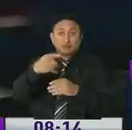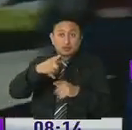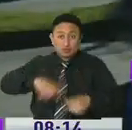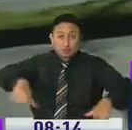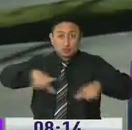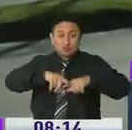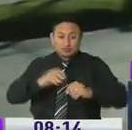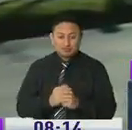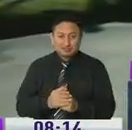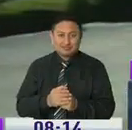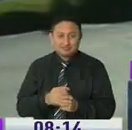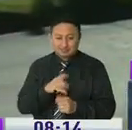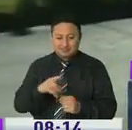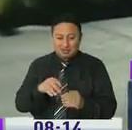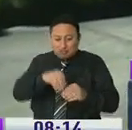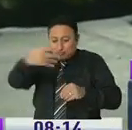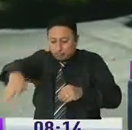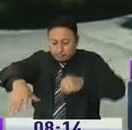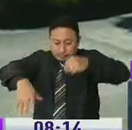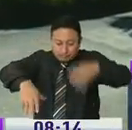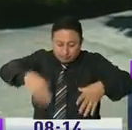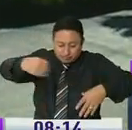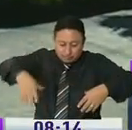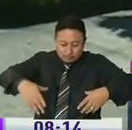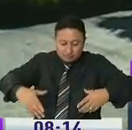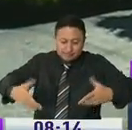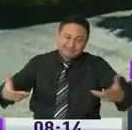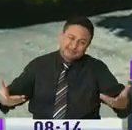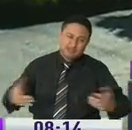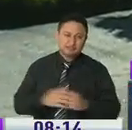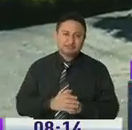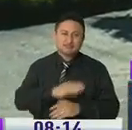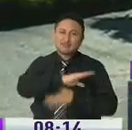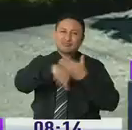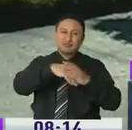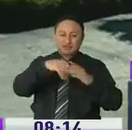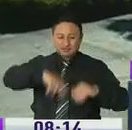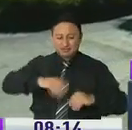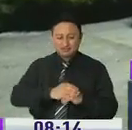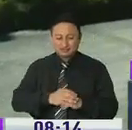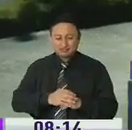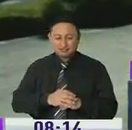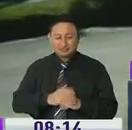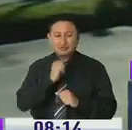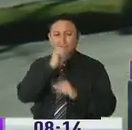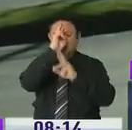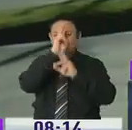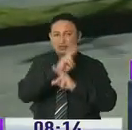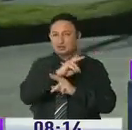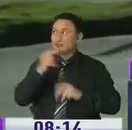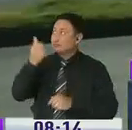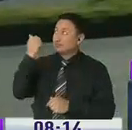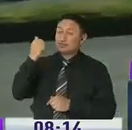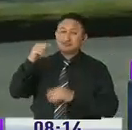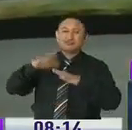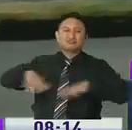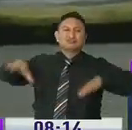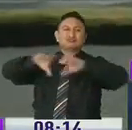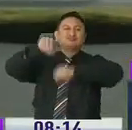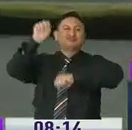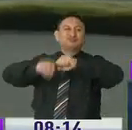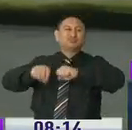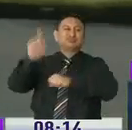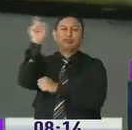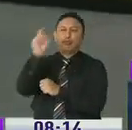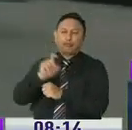que son los tarros, está por fuera. Y en general se ha denigrado realmente con esta estructura acá, que está